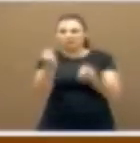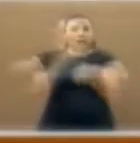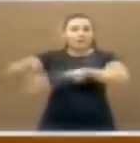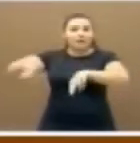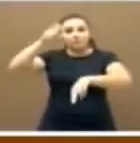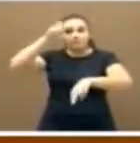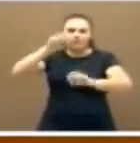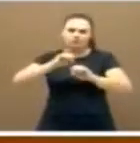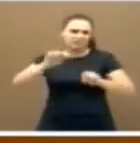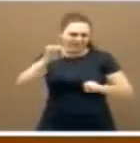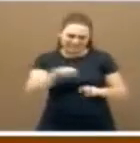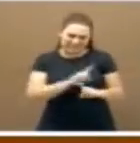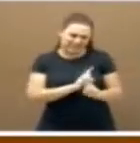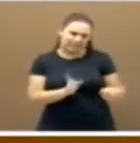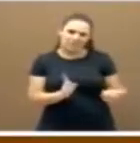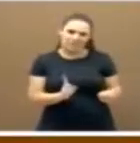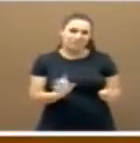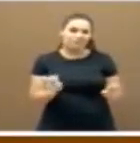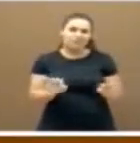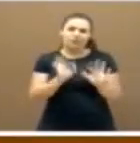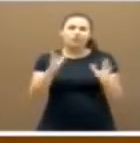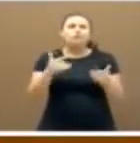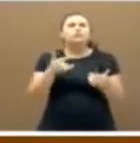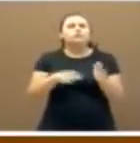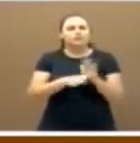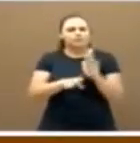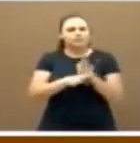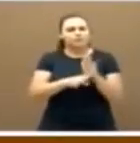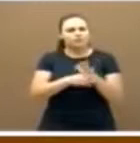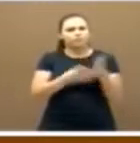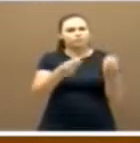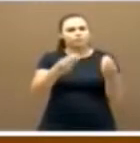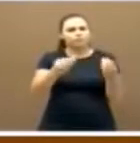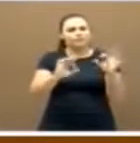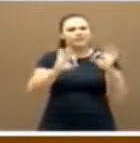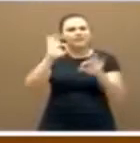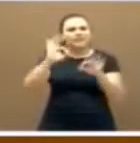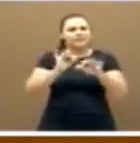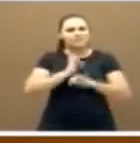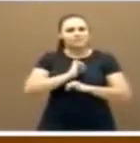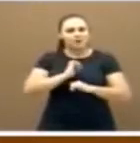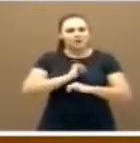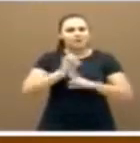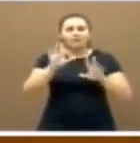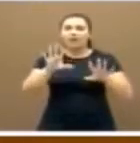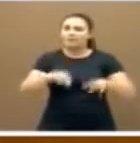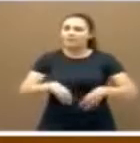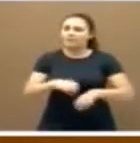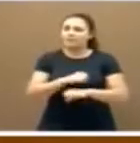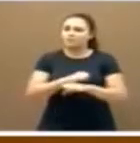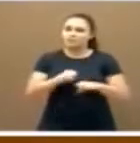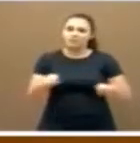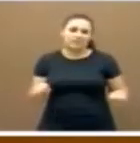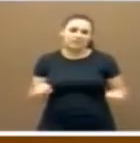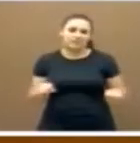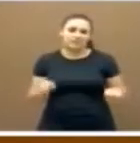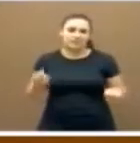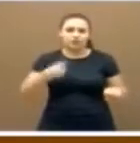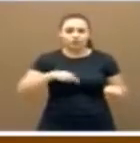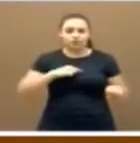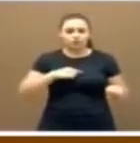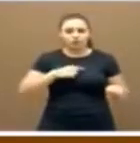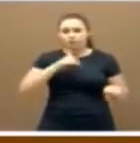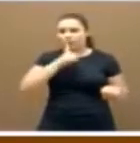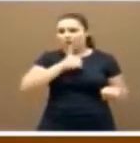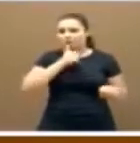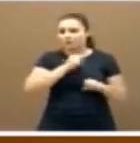región. Quedan, evidentemente, muchas cosas. Nos queda una tasa de paro absolutamente inaceptable, con la que no podemos ni debemos convivir. Nos